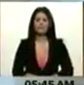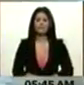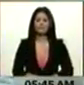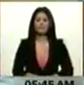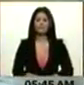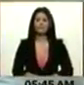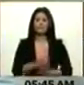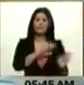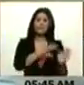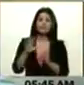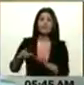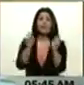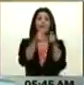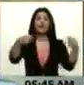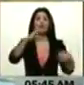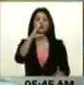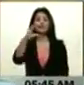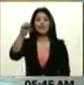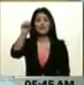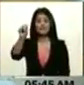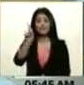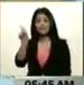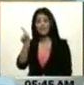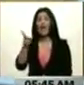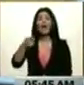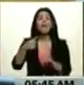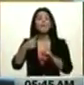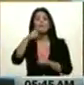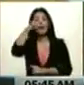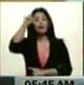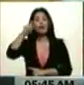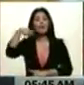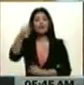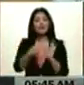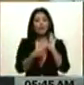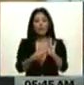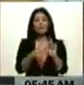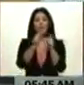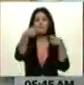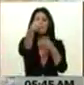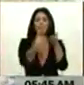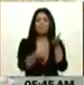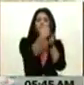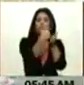Ciudad Caracas, Ciudad CCS, Revolución a Diario. Maduro presenta mañana agenda económica bolivariana.